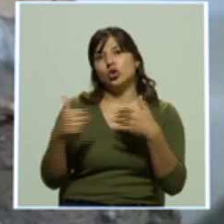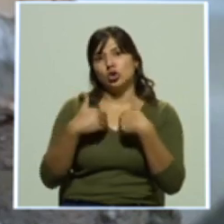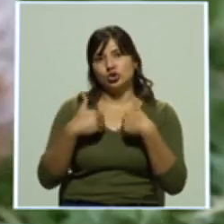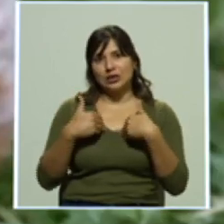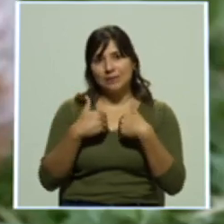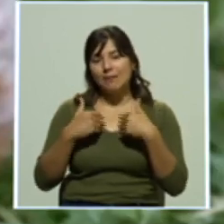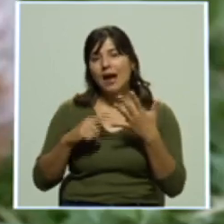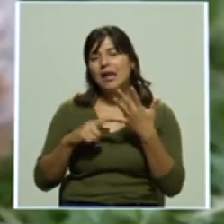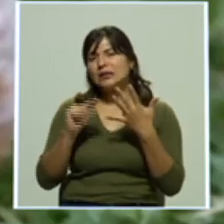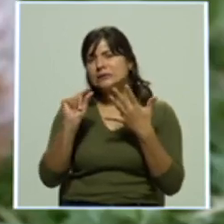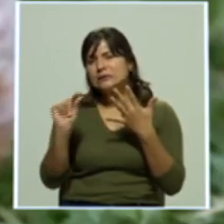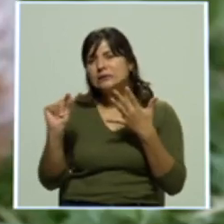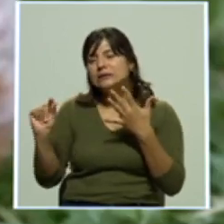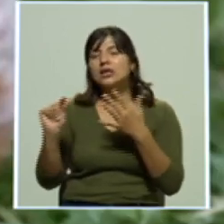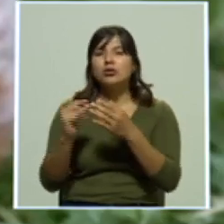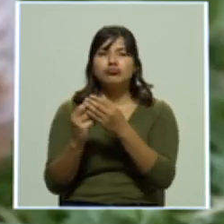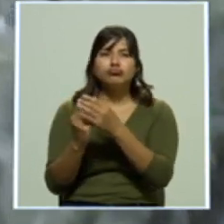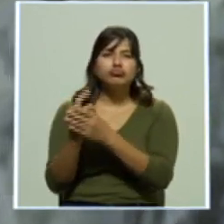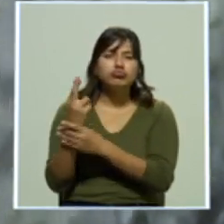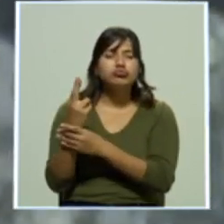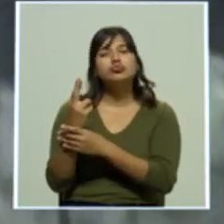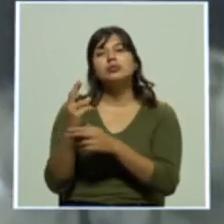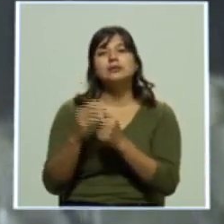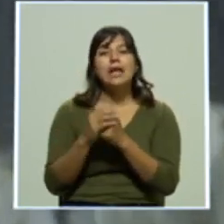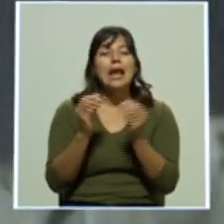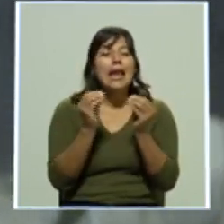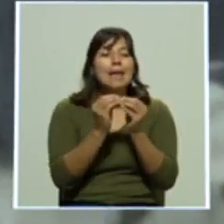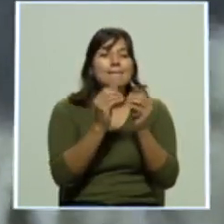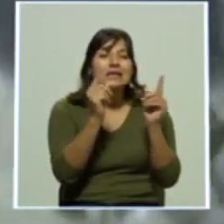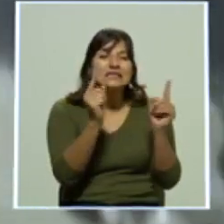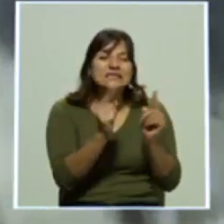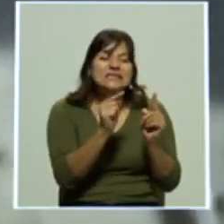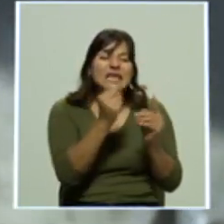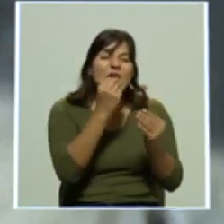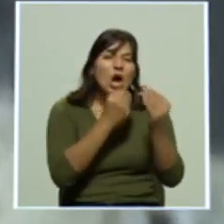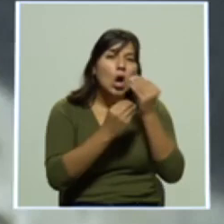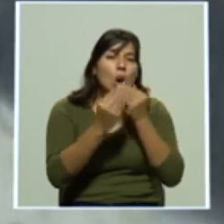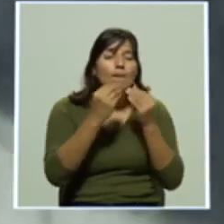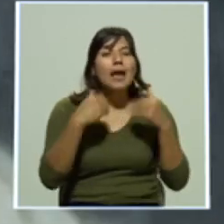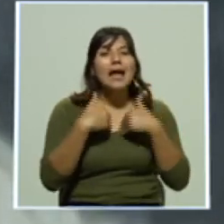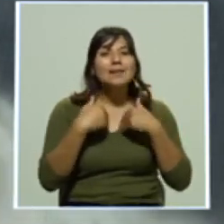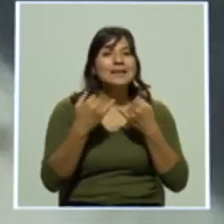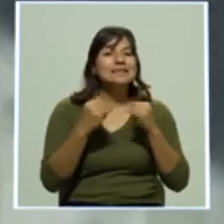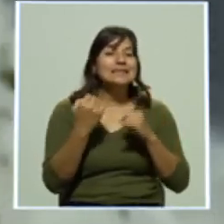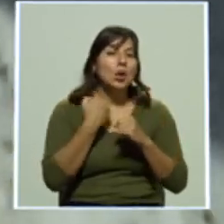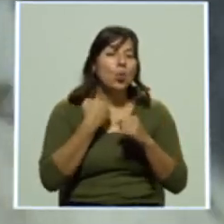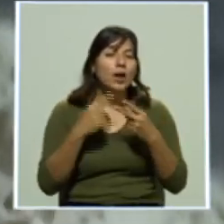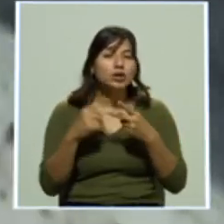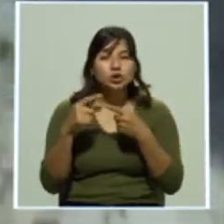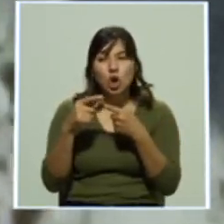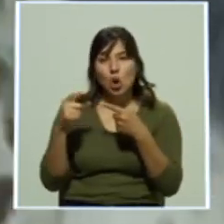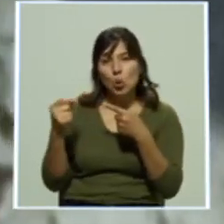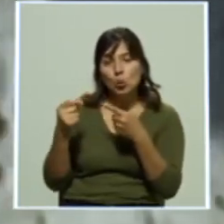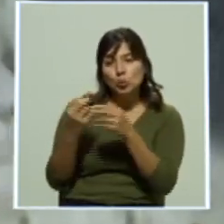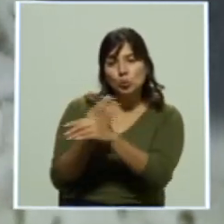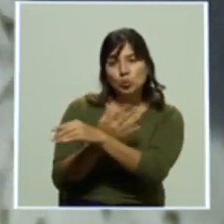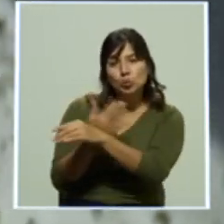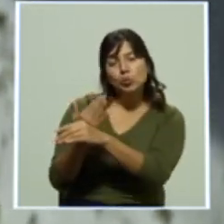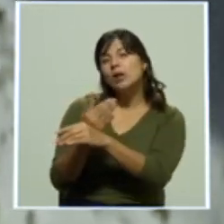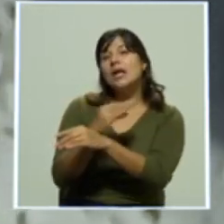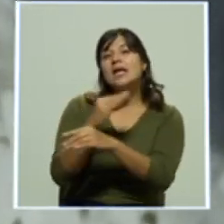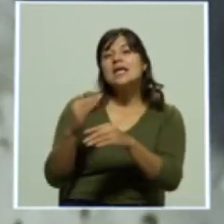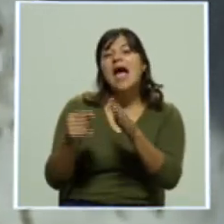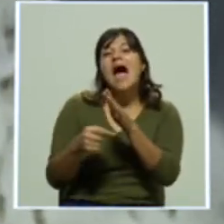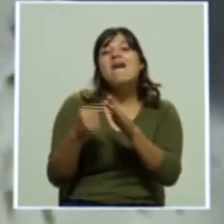y raíces. El más chiquito de los armadillos se alimenta de invertebrados y plantas y se deja ver en la superficie en